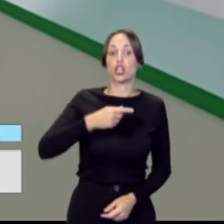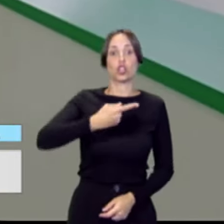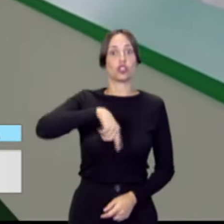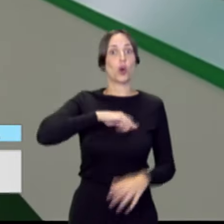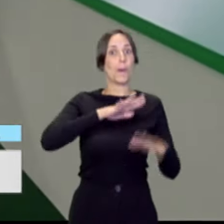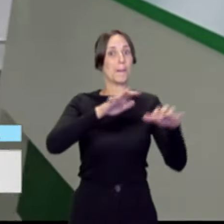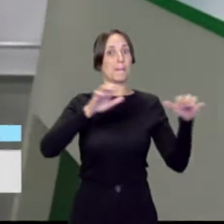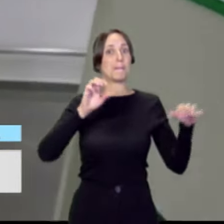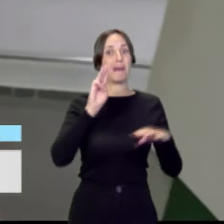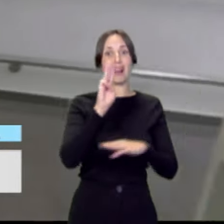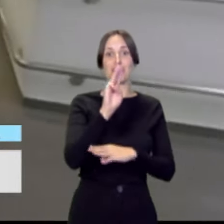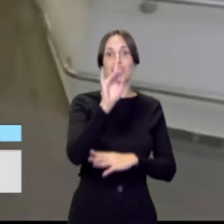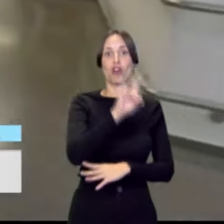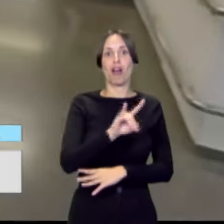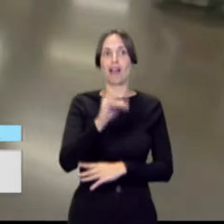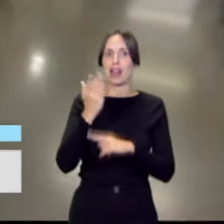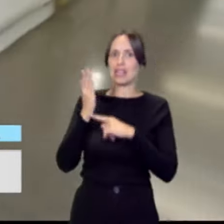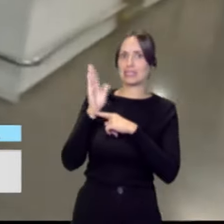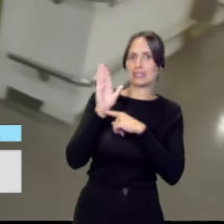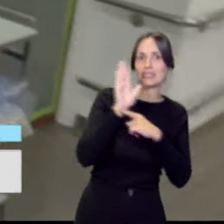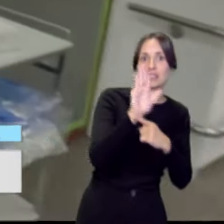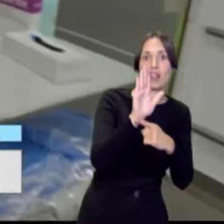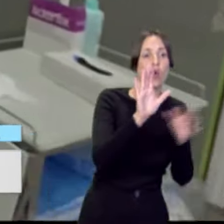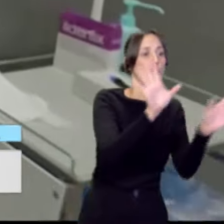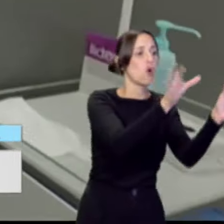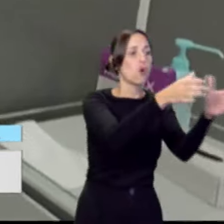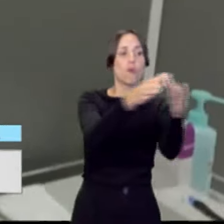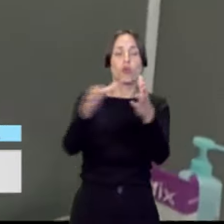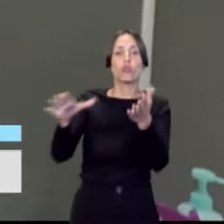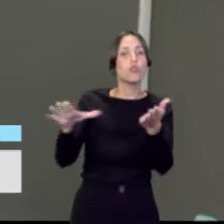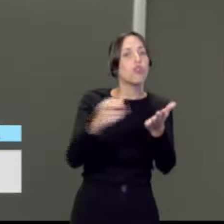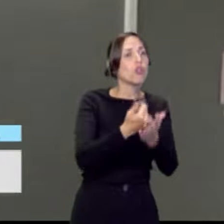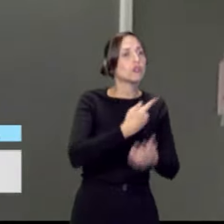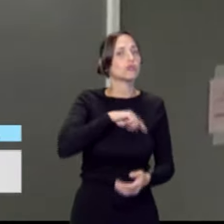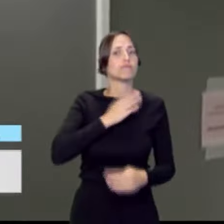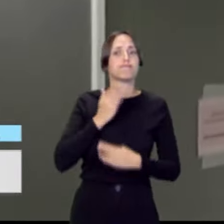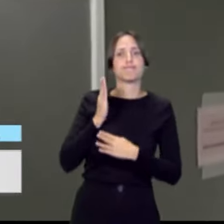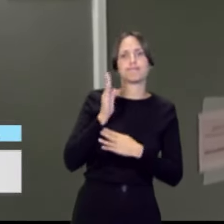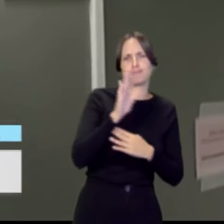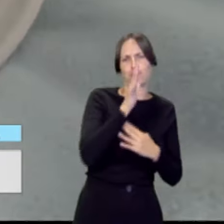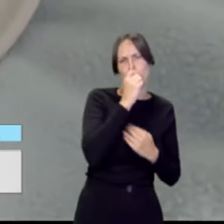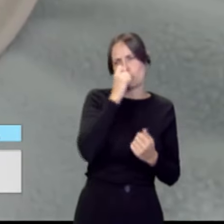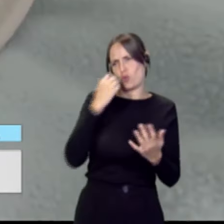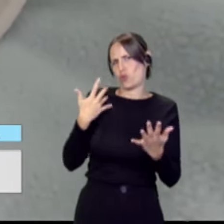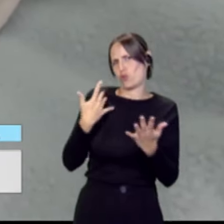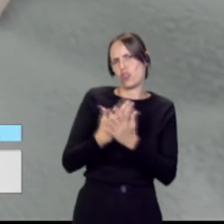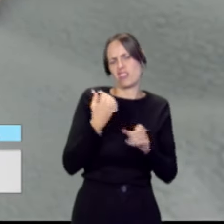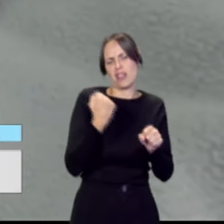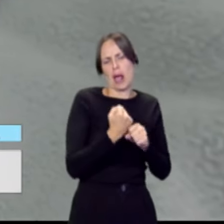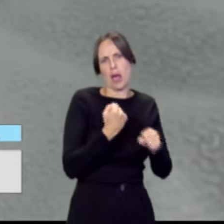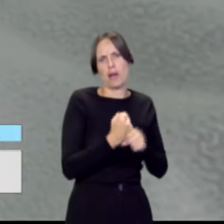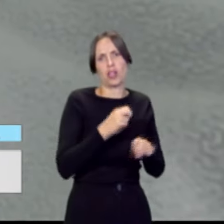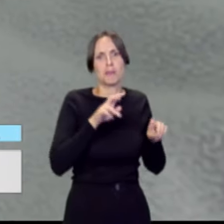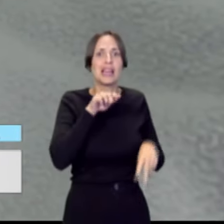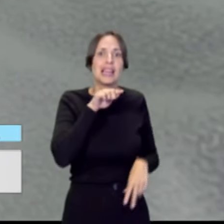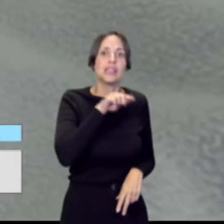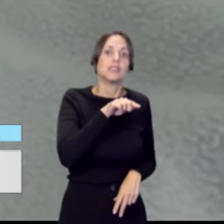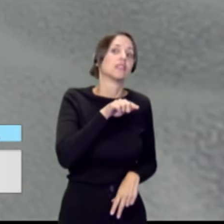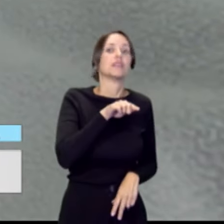hemos presentado a todos los grupos parlamentarios. Llevamos ya años trabajando sobre esto. Le hicimos una propuesta de que